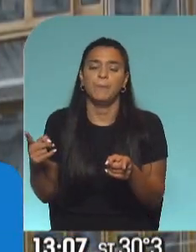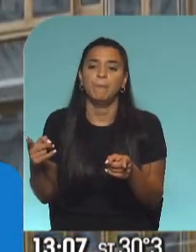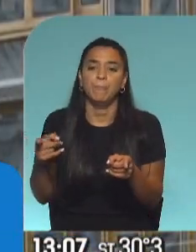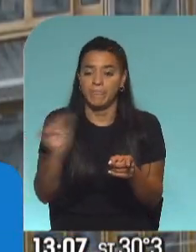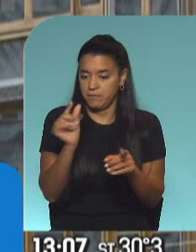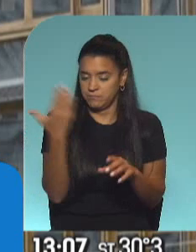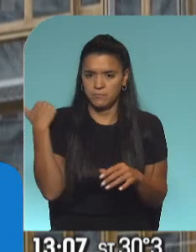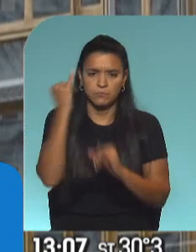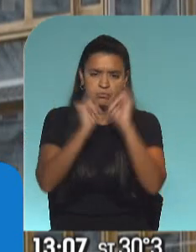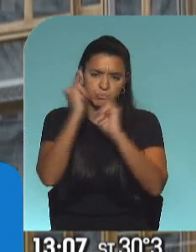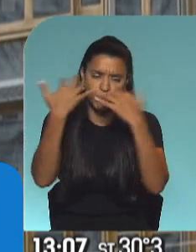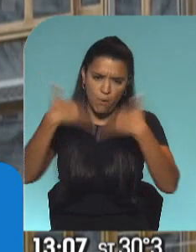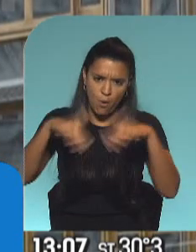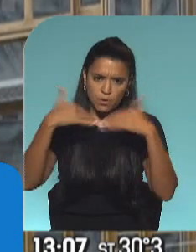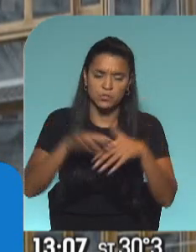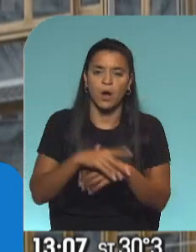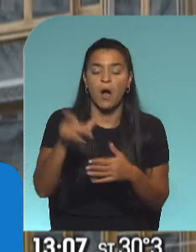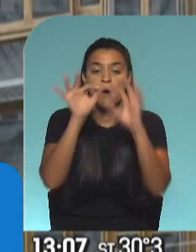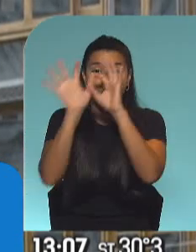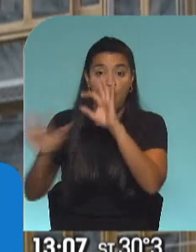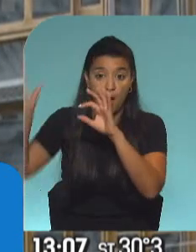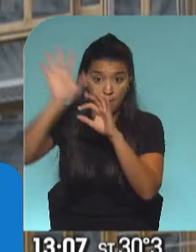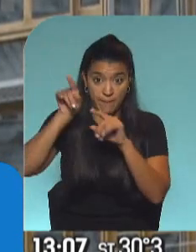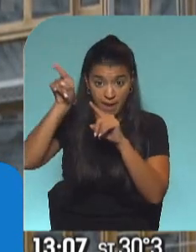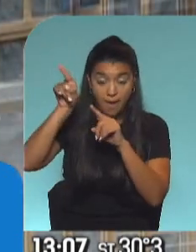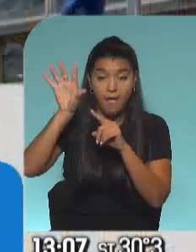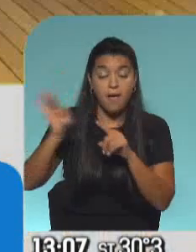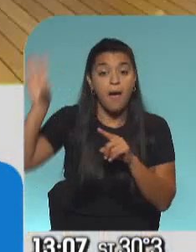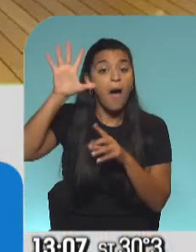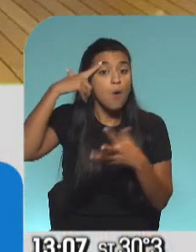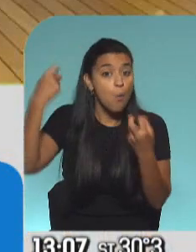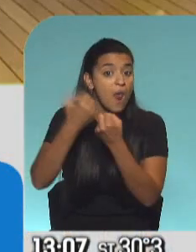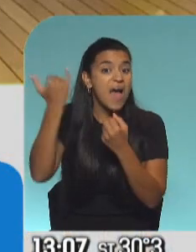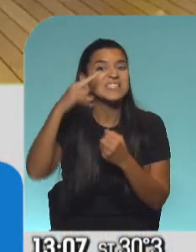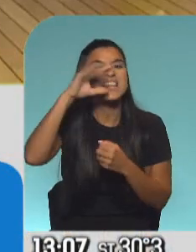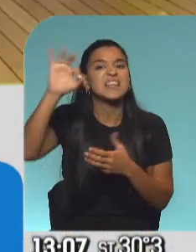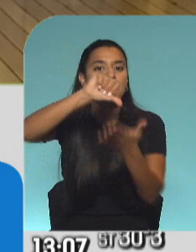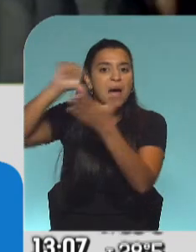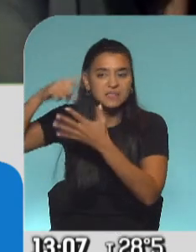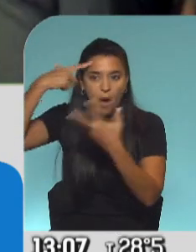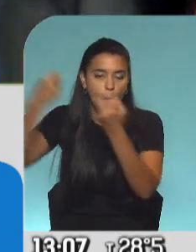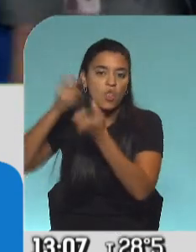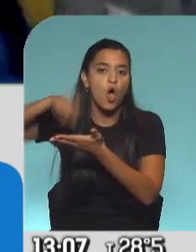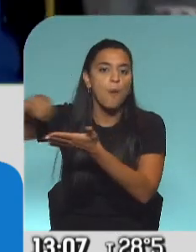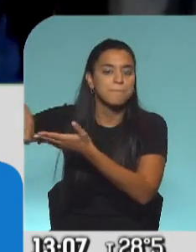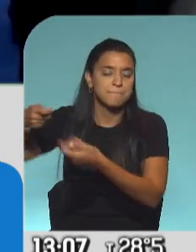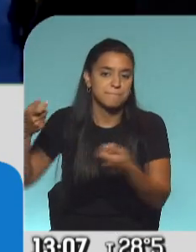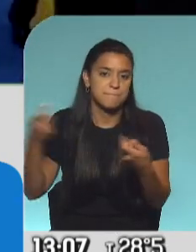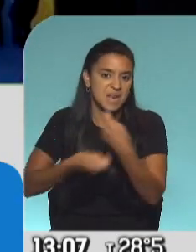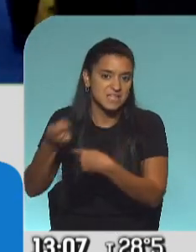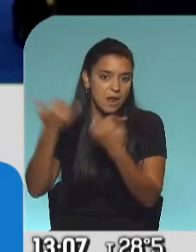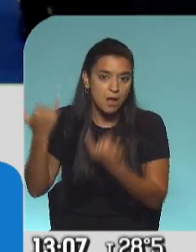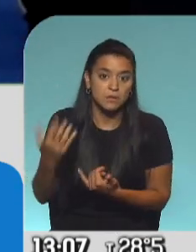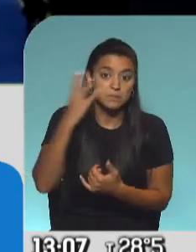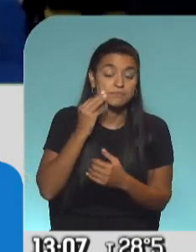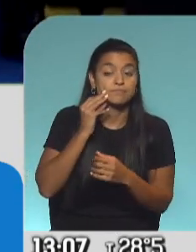las últimas horas, que la Unión Europea como tal tiene acuerdo con otros 70 países, acuerdos comerciales. Gran Bretaña queda fuera de